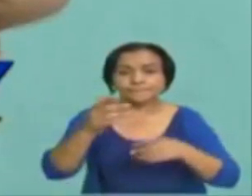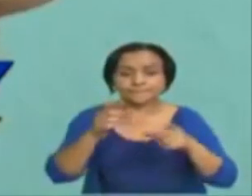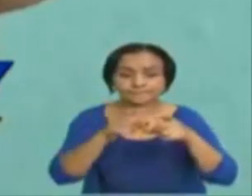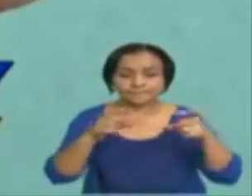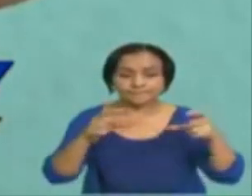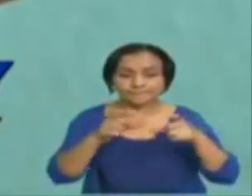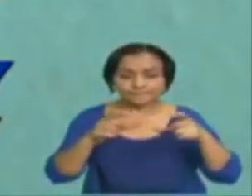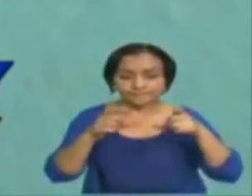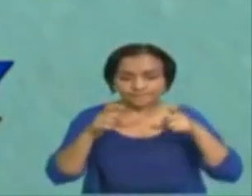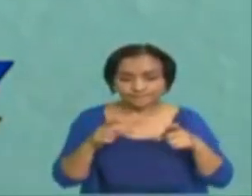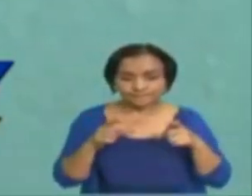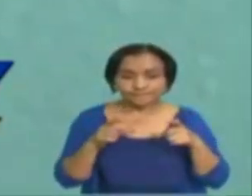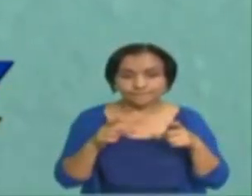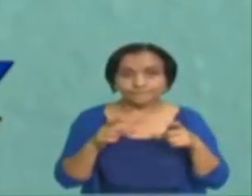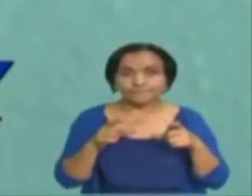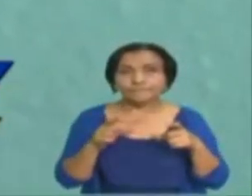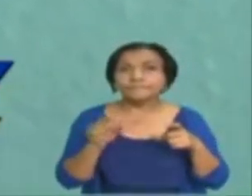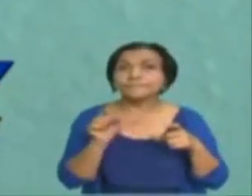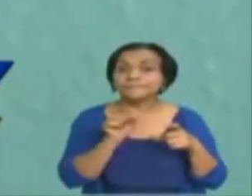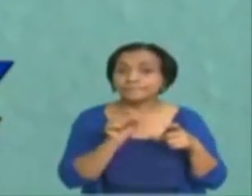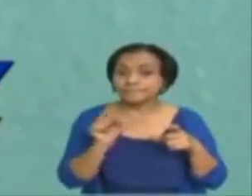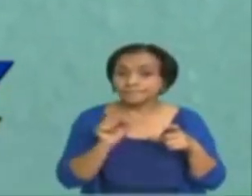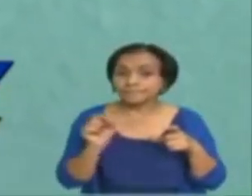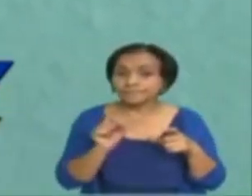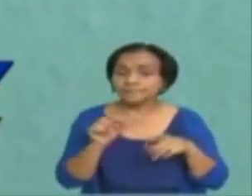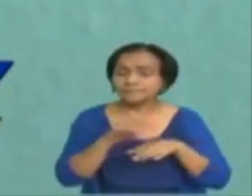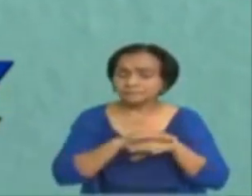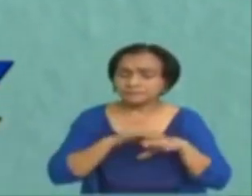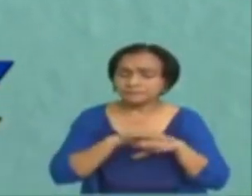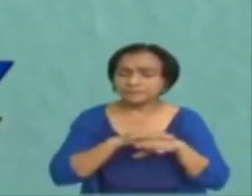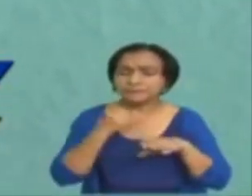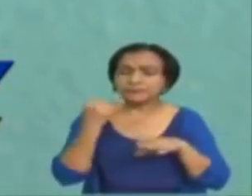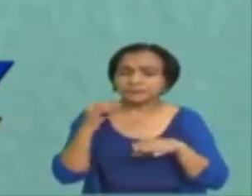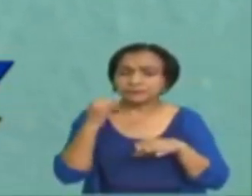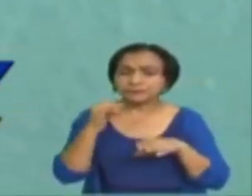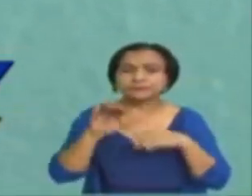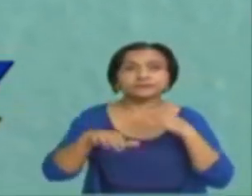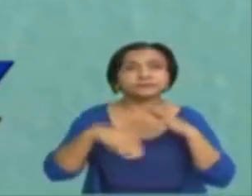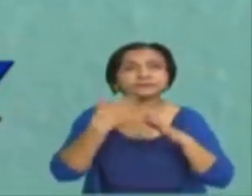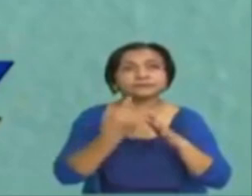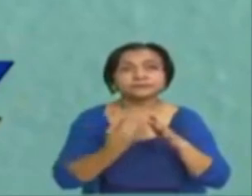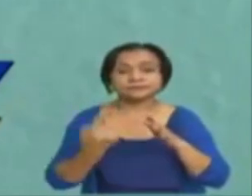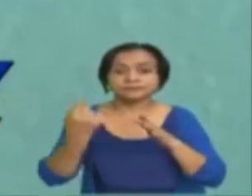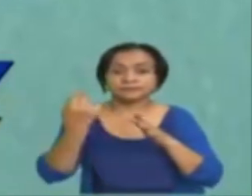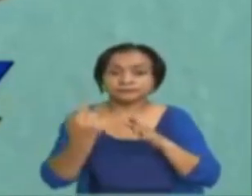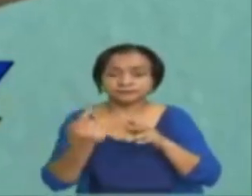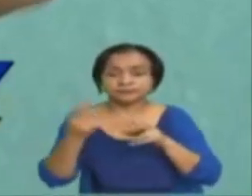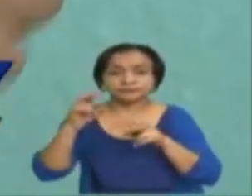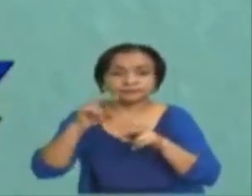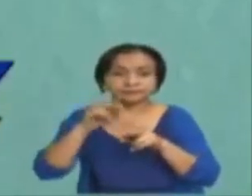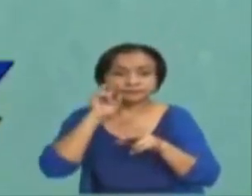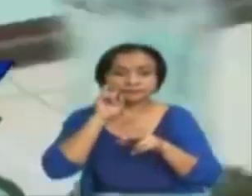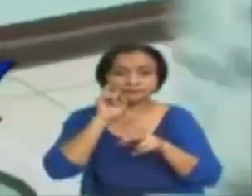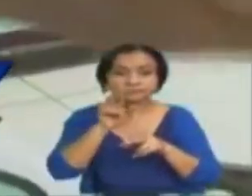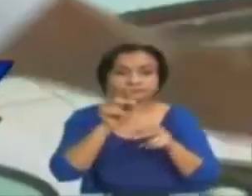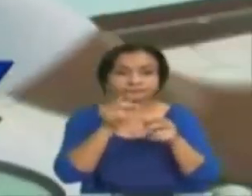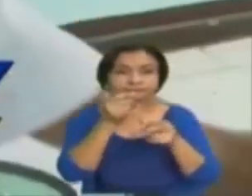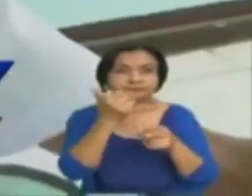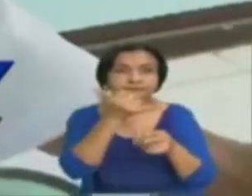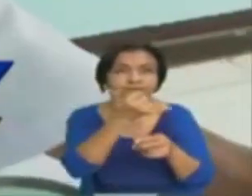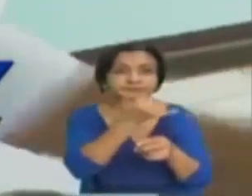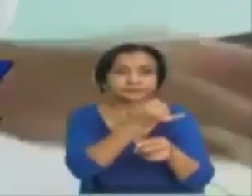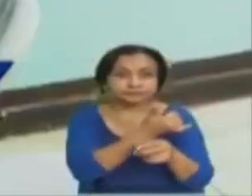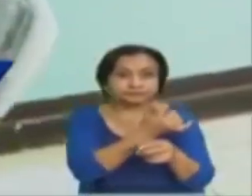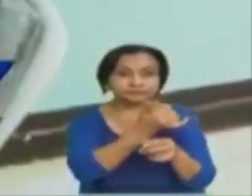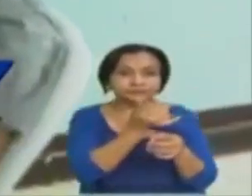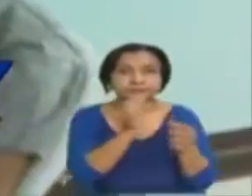En esta fase del proceso de inmunización se inocularon a adultos mayores de 60 años. Antes de la aplicación de la vacuna se les realiza